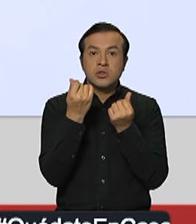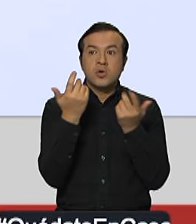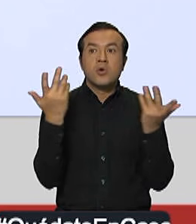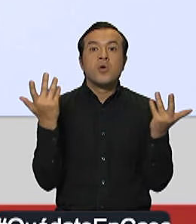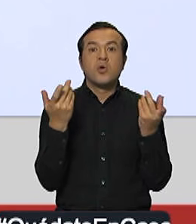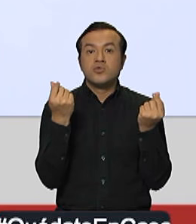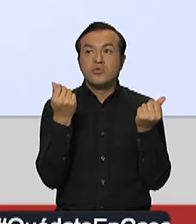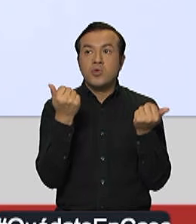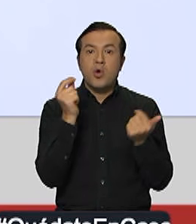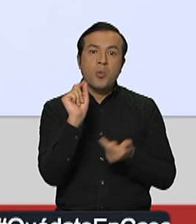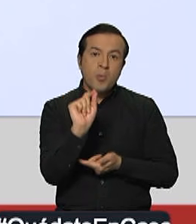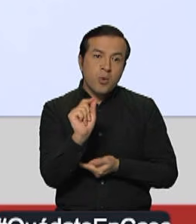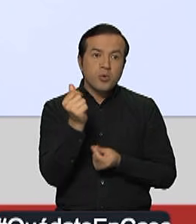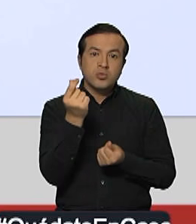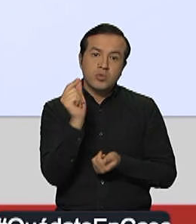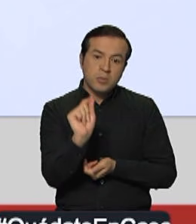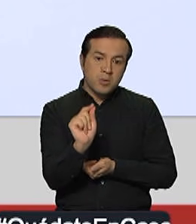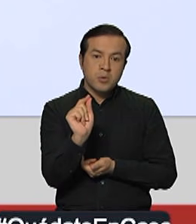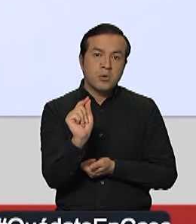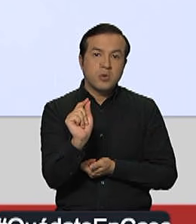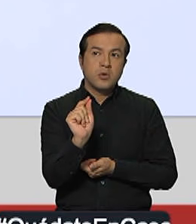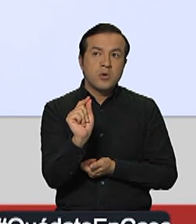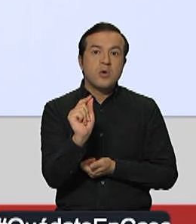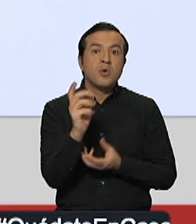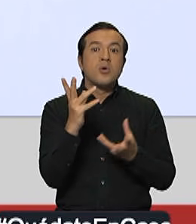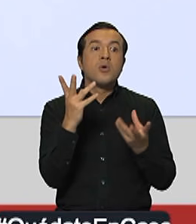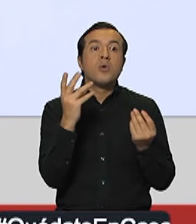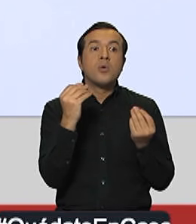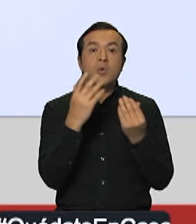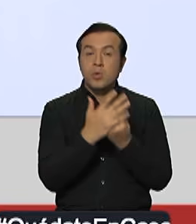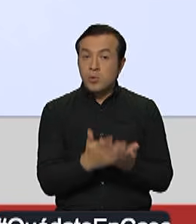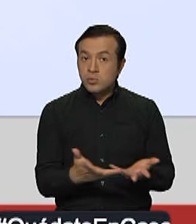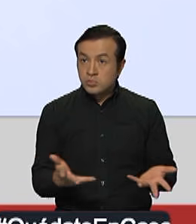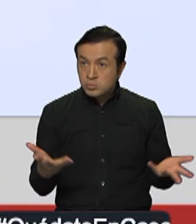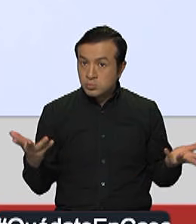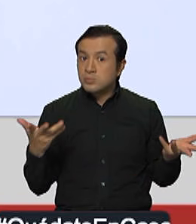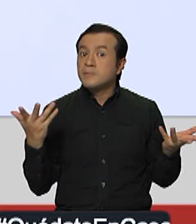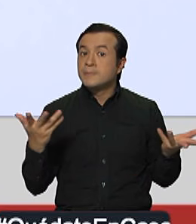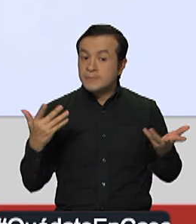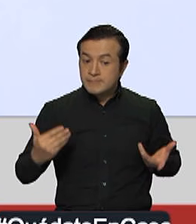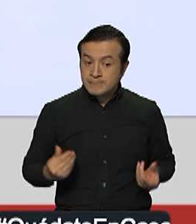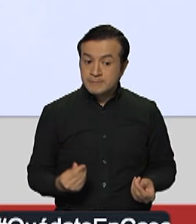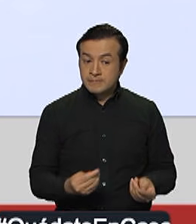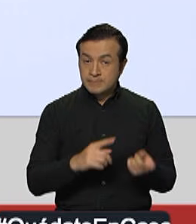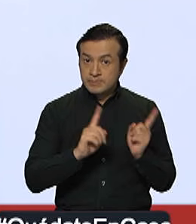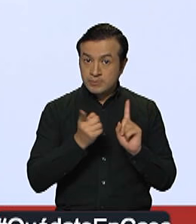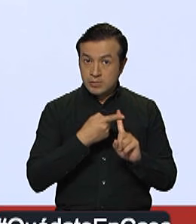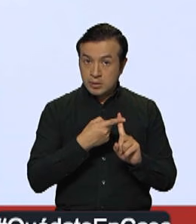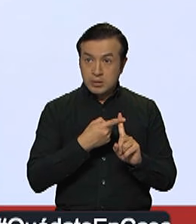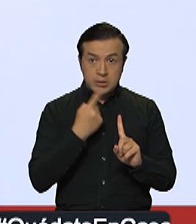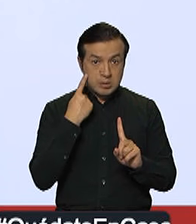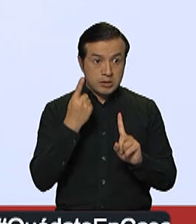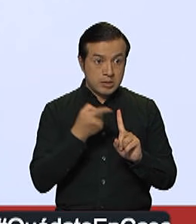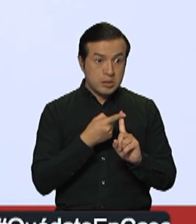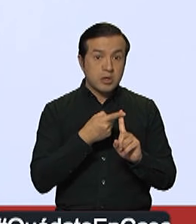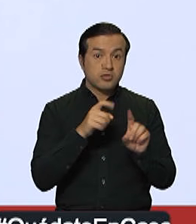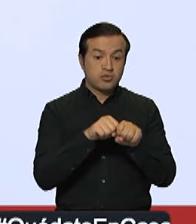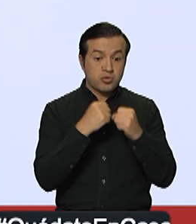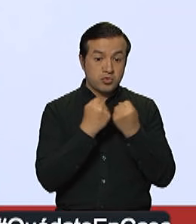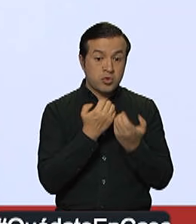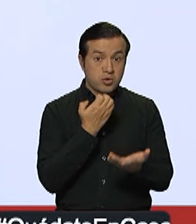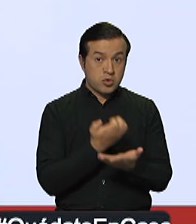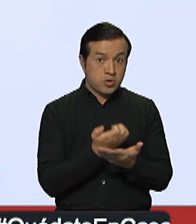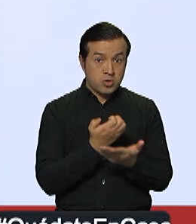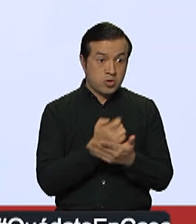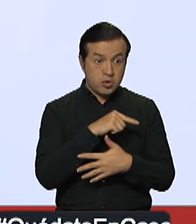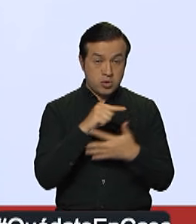fiscales tan escasos como el Ecuador, una buena parte de estos se destinen, por un lado, a subsidiar a sectores socioeconómicos que no